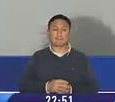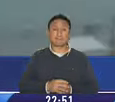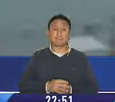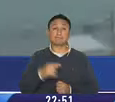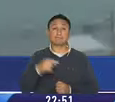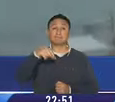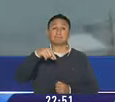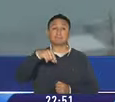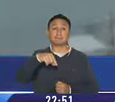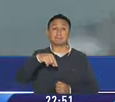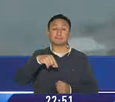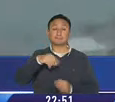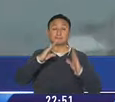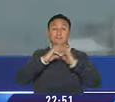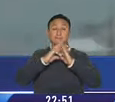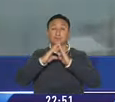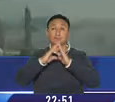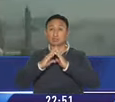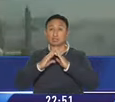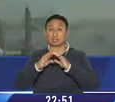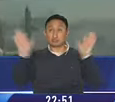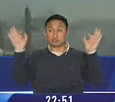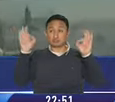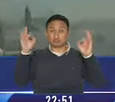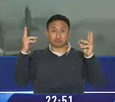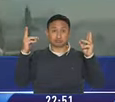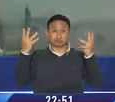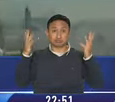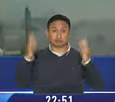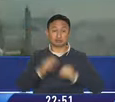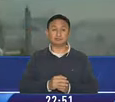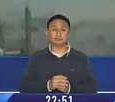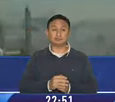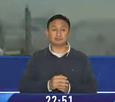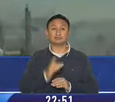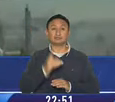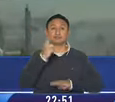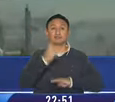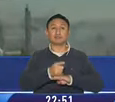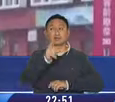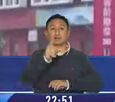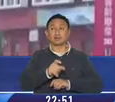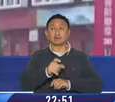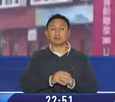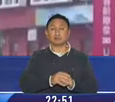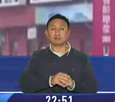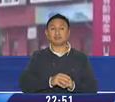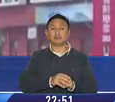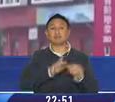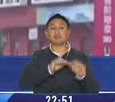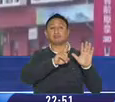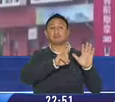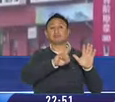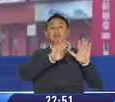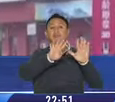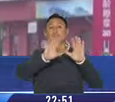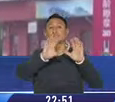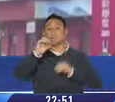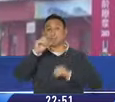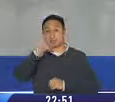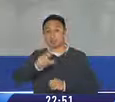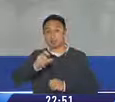un tercio de los hogares se ha quedado sin energía eléctrica y se ha ordenado la evacuación de aproximadamente 690 mil